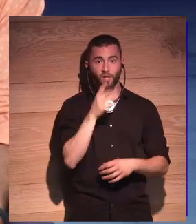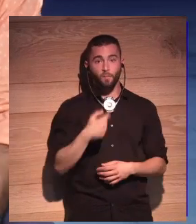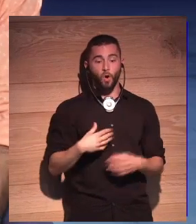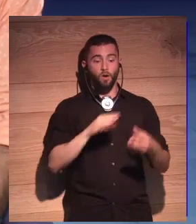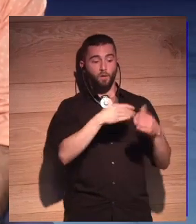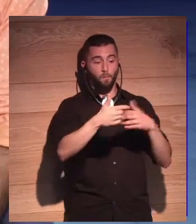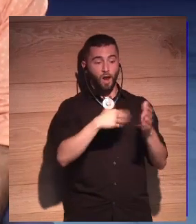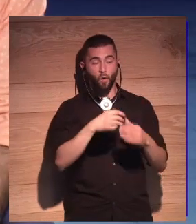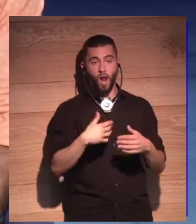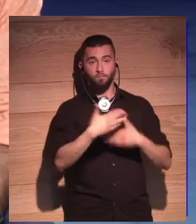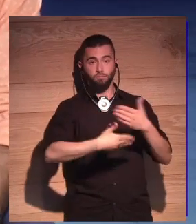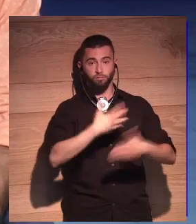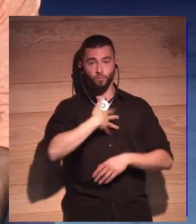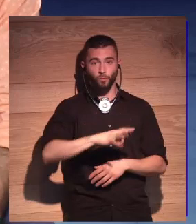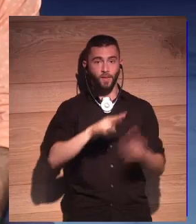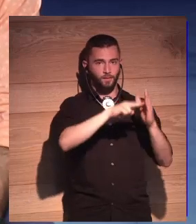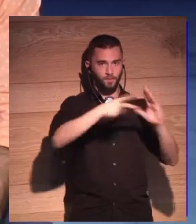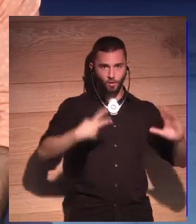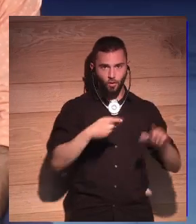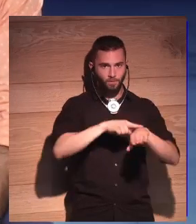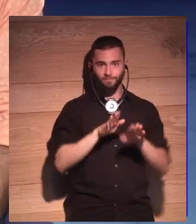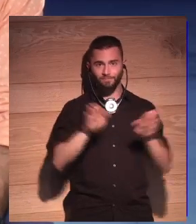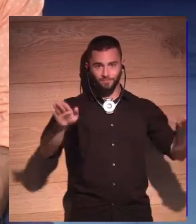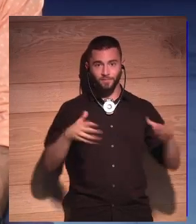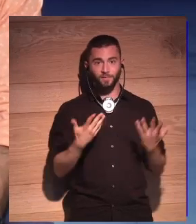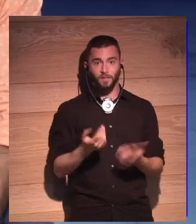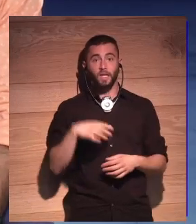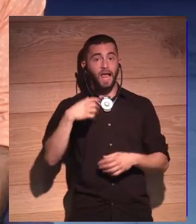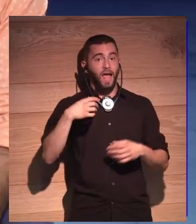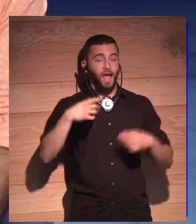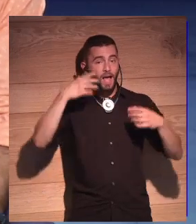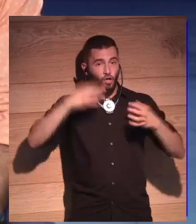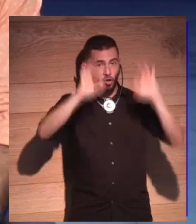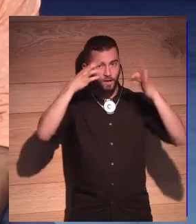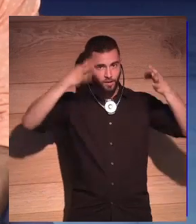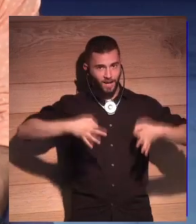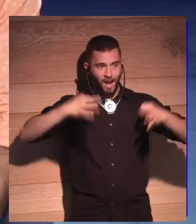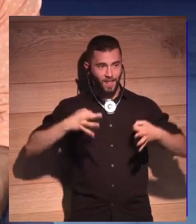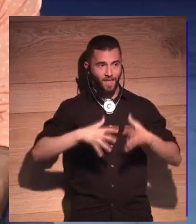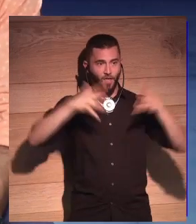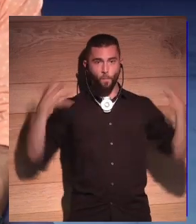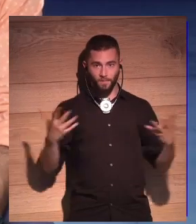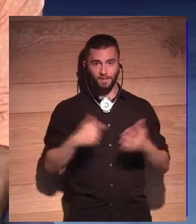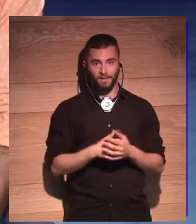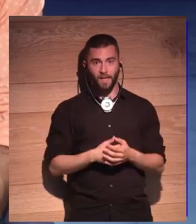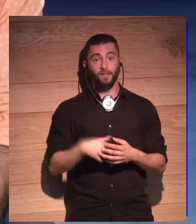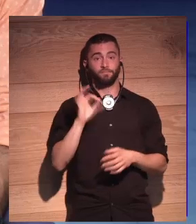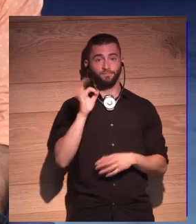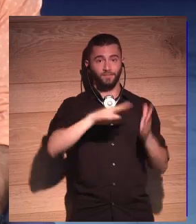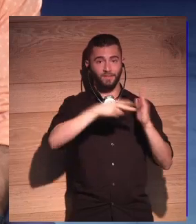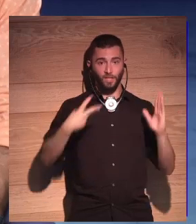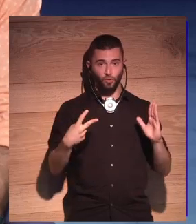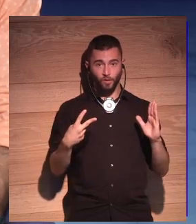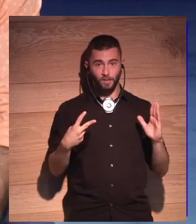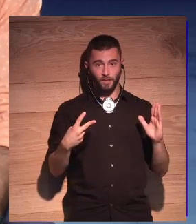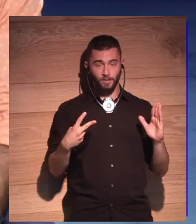manual y por otro el desarrollo de las nuevas tecnologías, en concreto la realidad aumentada. Y es cierto que las tecnologías están